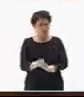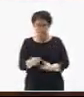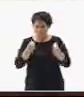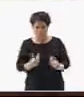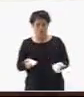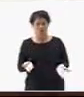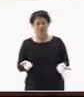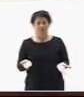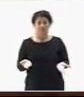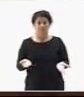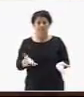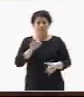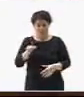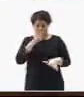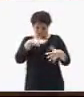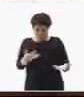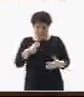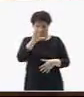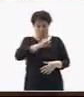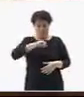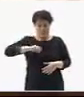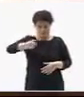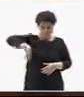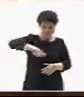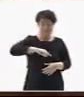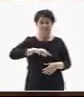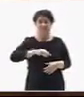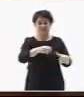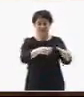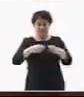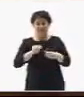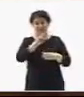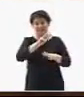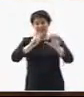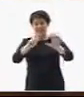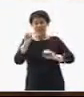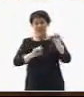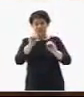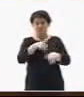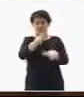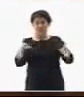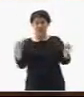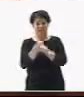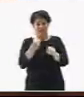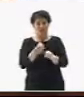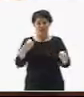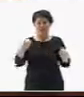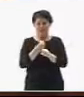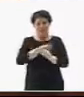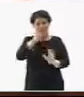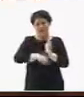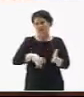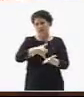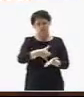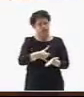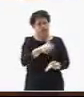de una comunidad autónoma donde el 37% de los trabajadores trabajan en precario y cobran salarios